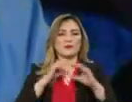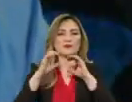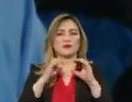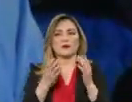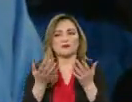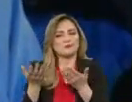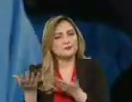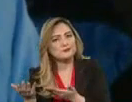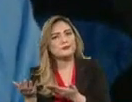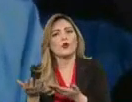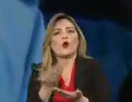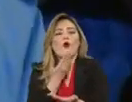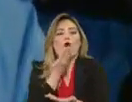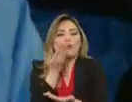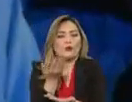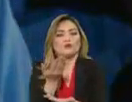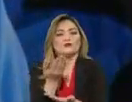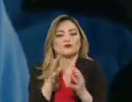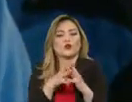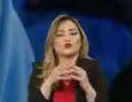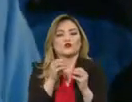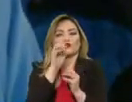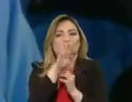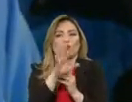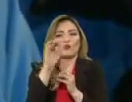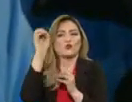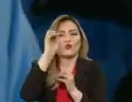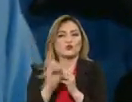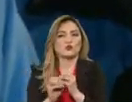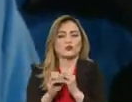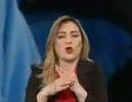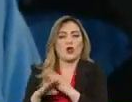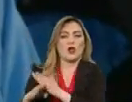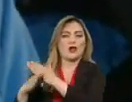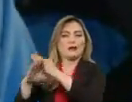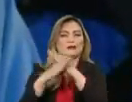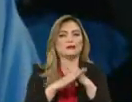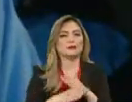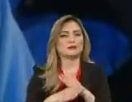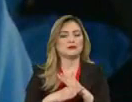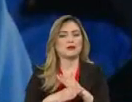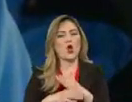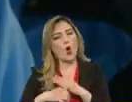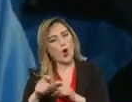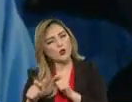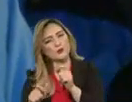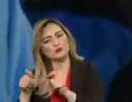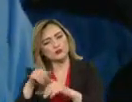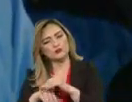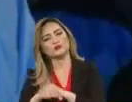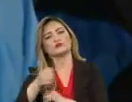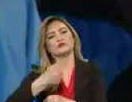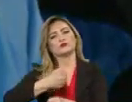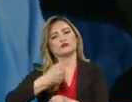ellos para ver de qué manera este 40% hace un cerco epidemiológico y el resto de comerciantes ingresan